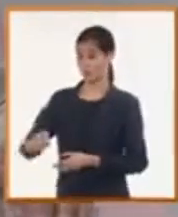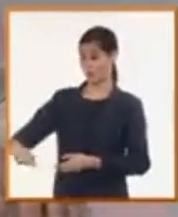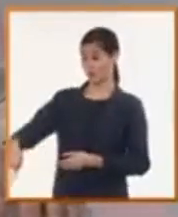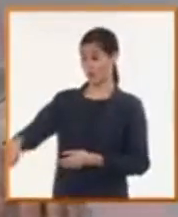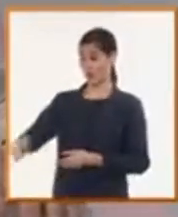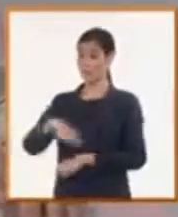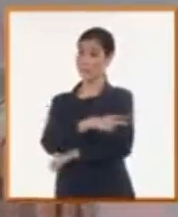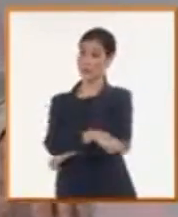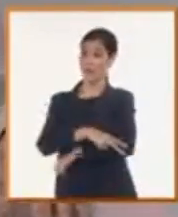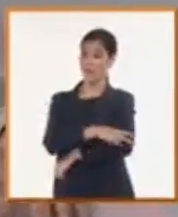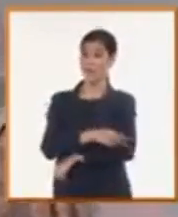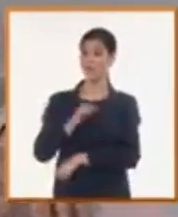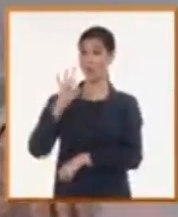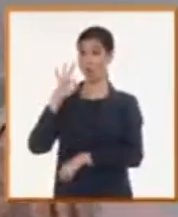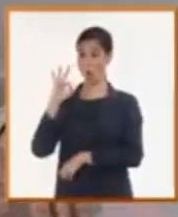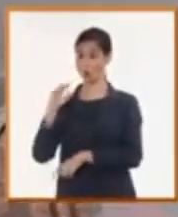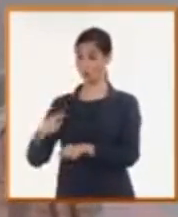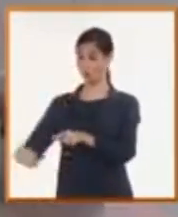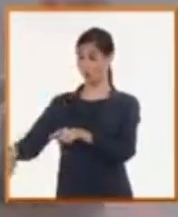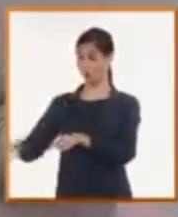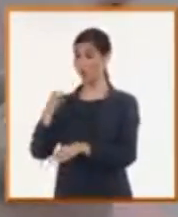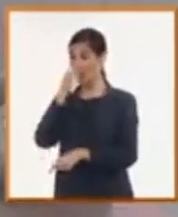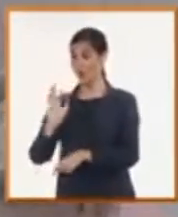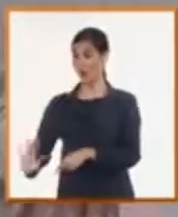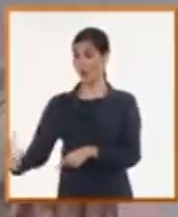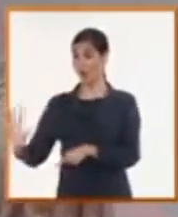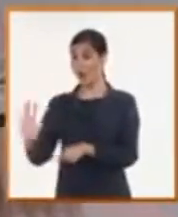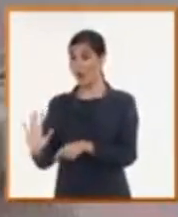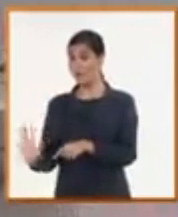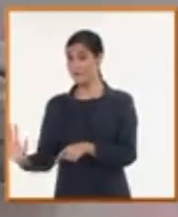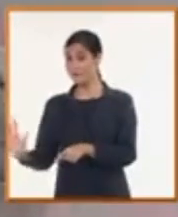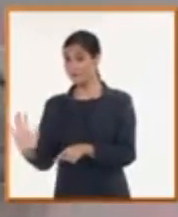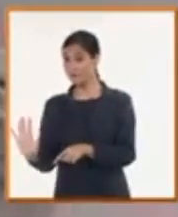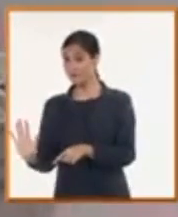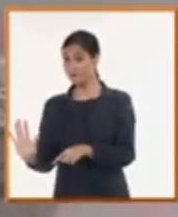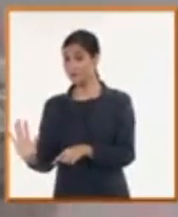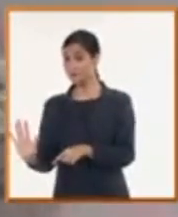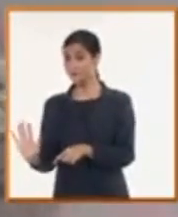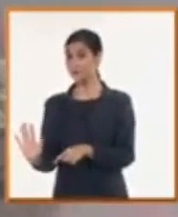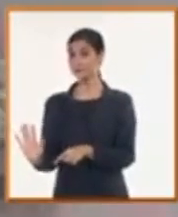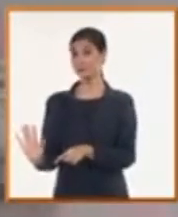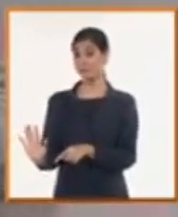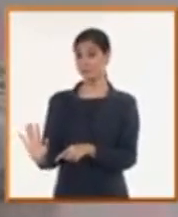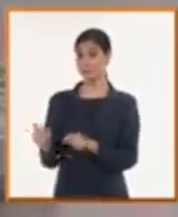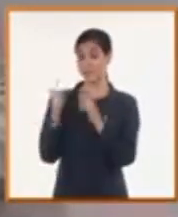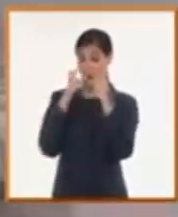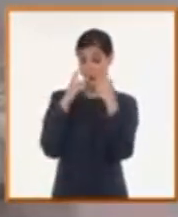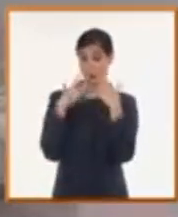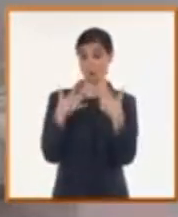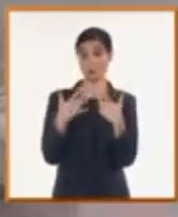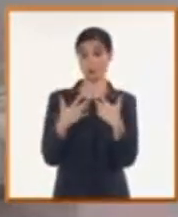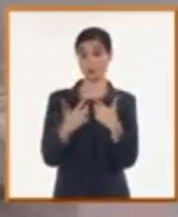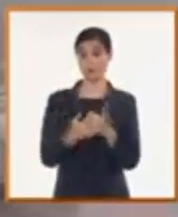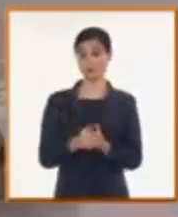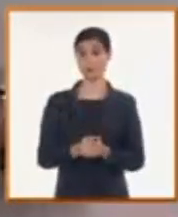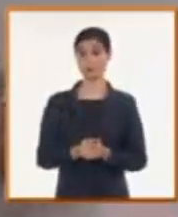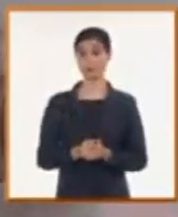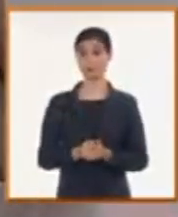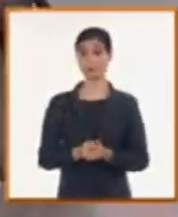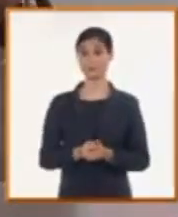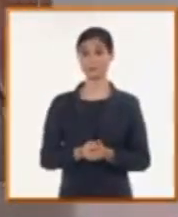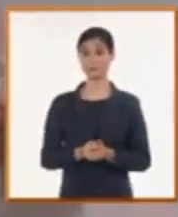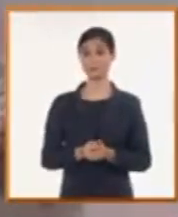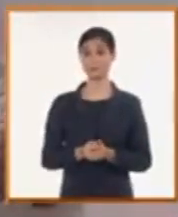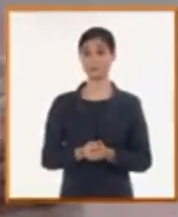ver que valió la pena, porque los que hoy conducen los destinos de Angola, que ya van a llegar a 50 años,